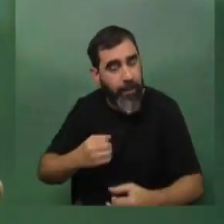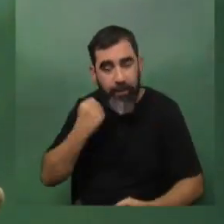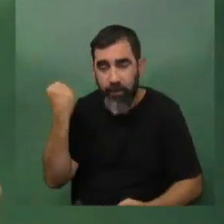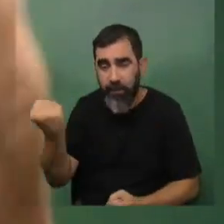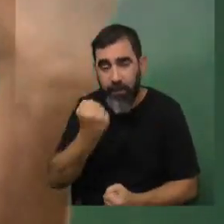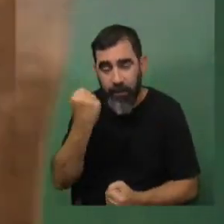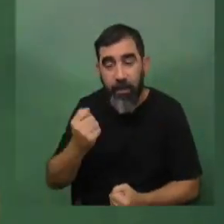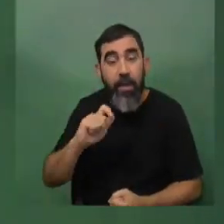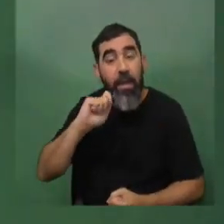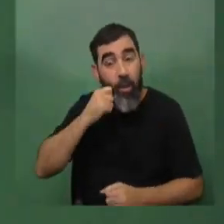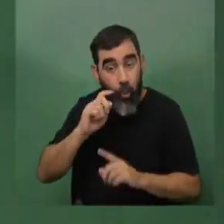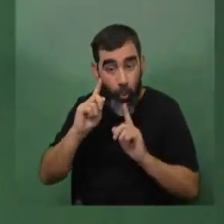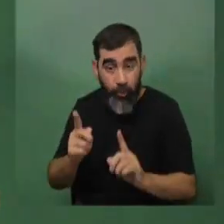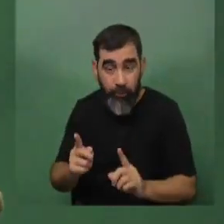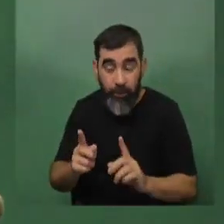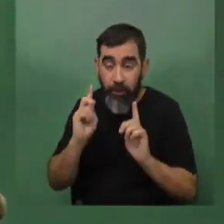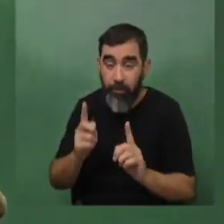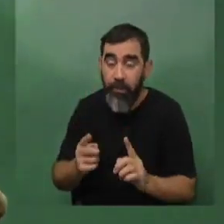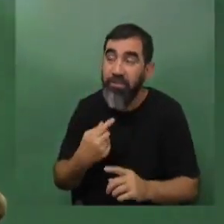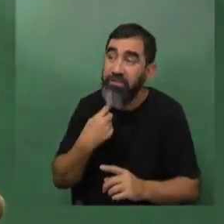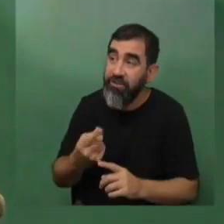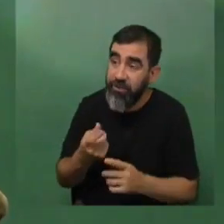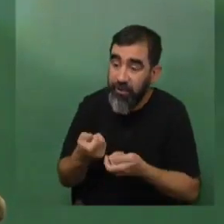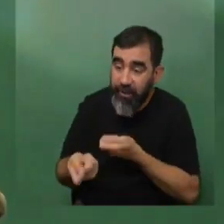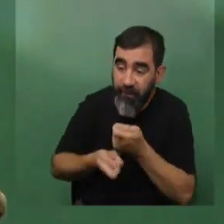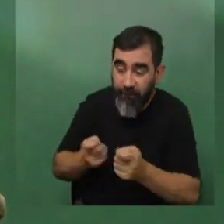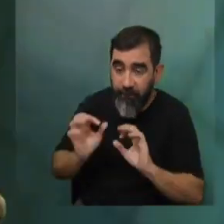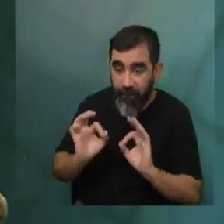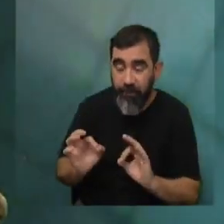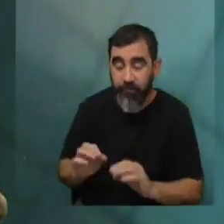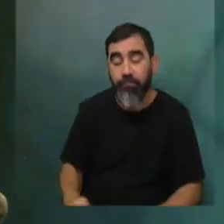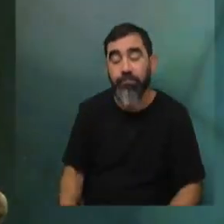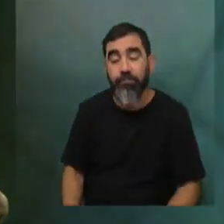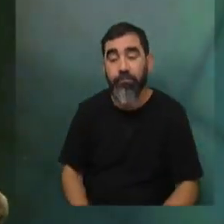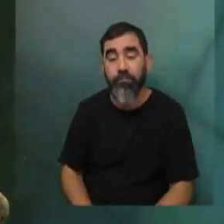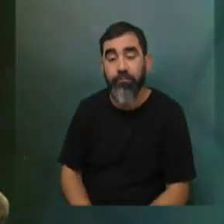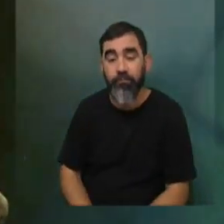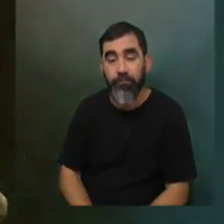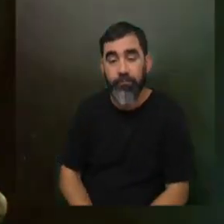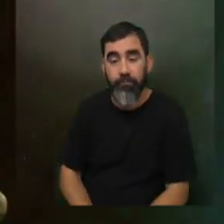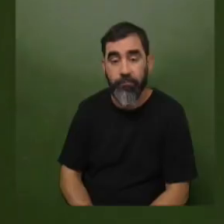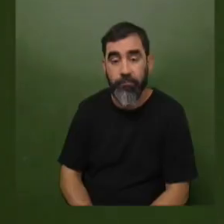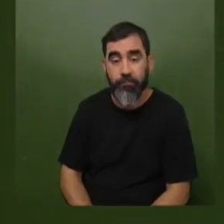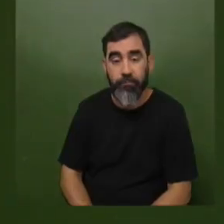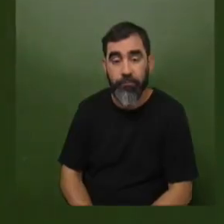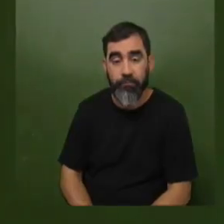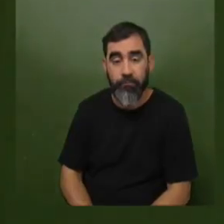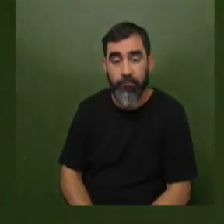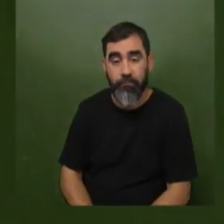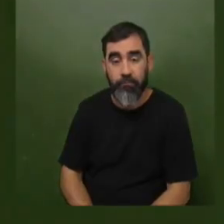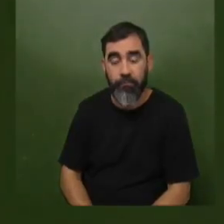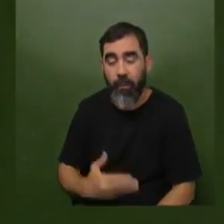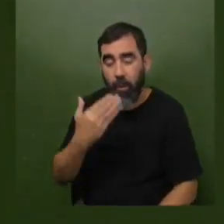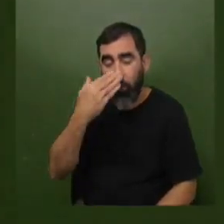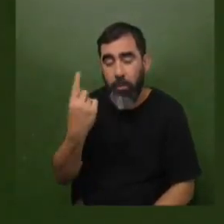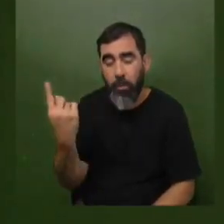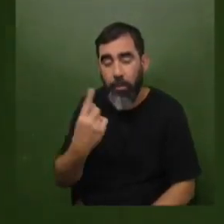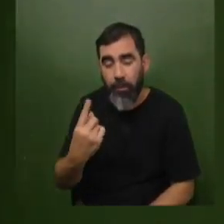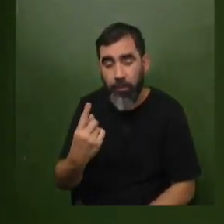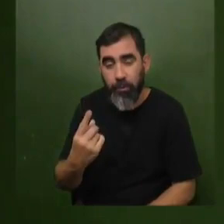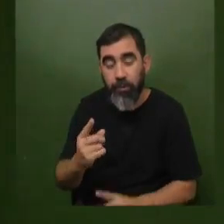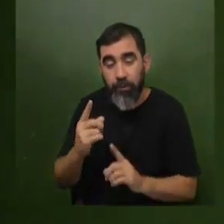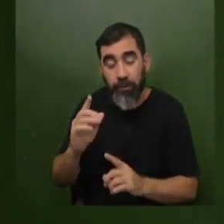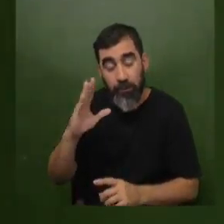primero que le gustaba y segundo que eso le iba a agregar mucho en su profesión. Está bueno. En el último minuto no quiero dejar